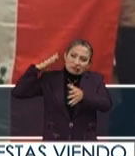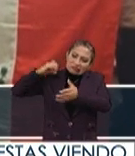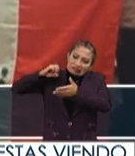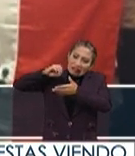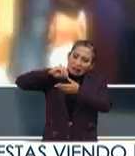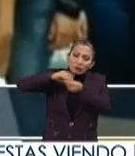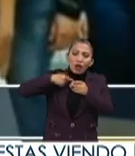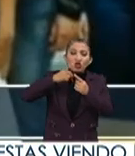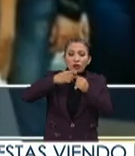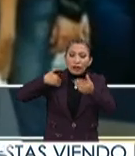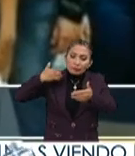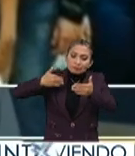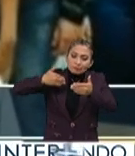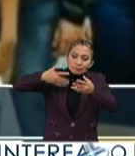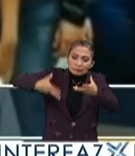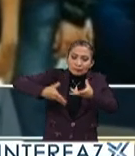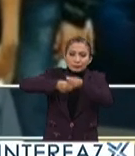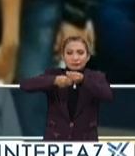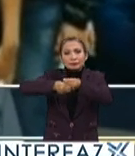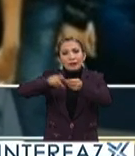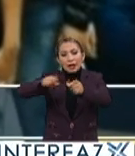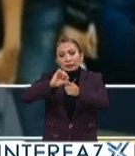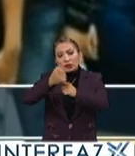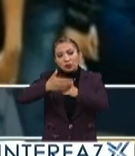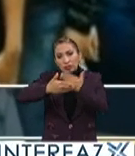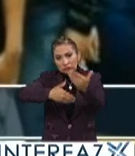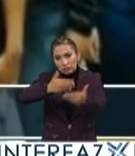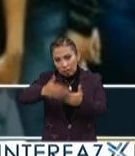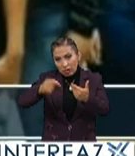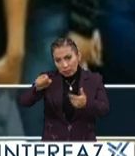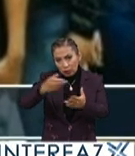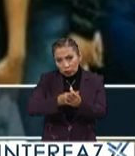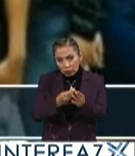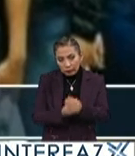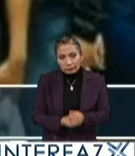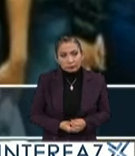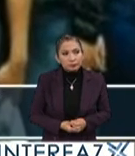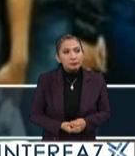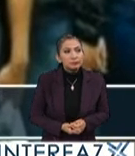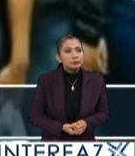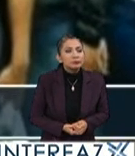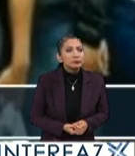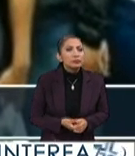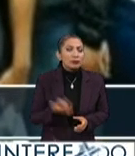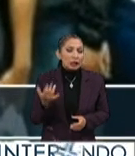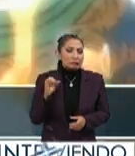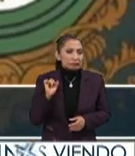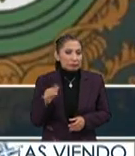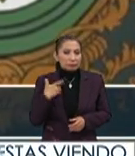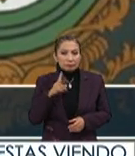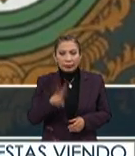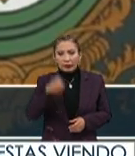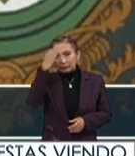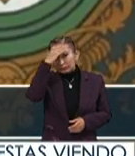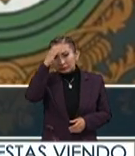de pues en dónde estaba ya la situación de ese curso Y pues sí, fue una experiencia muy